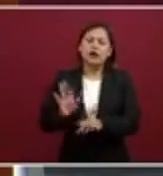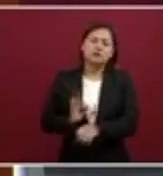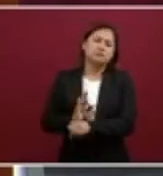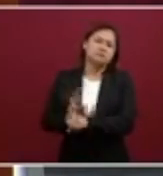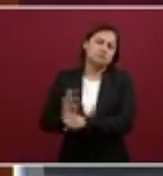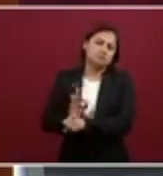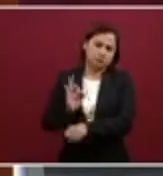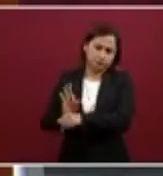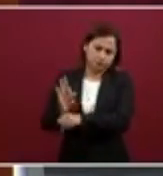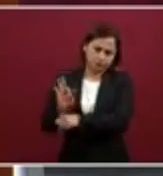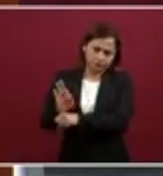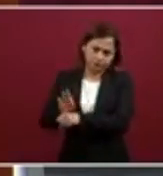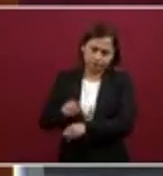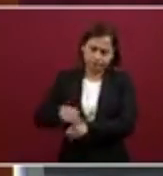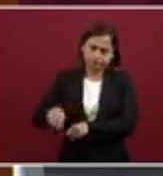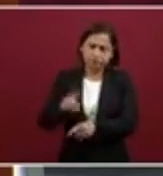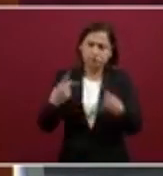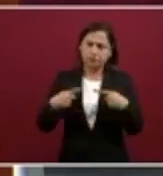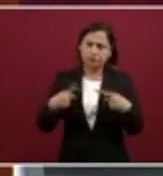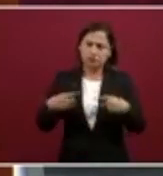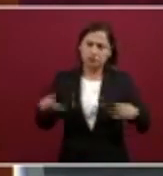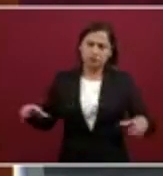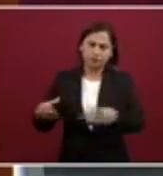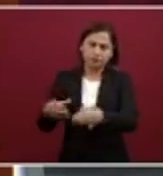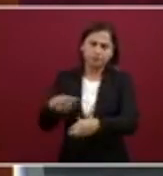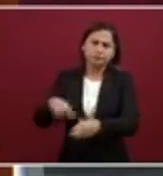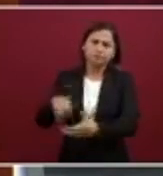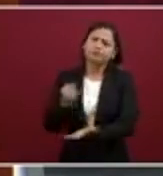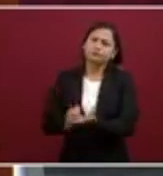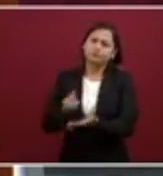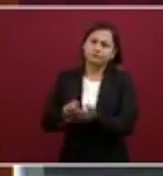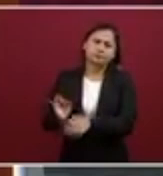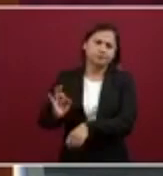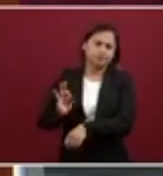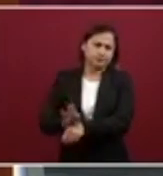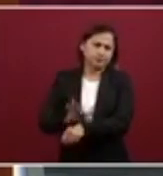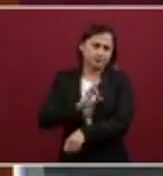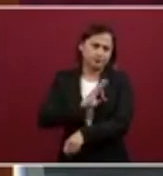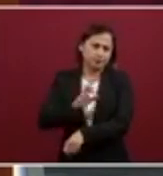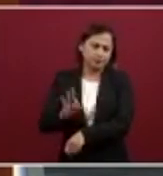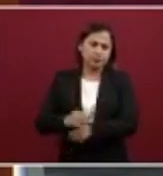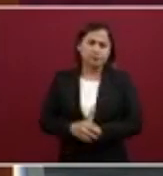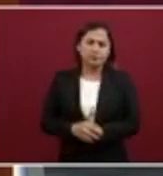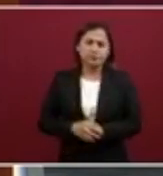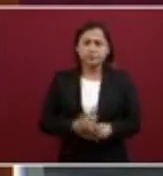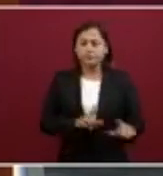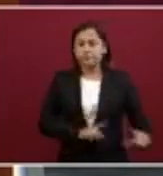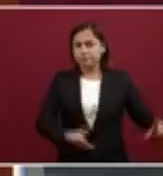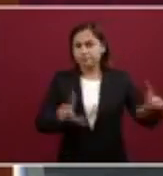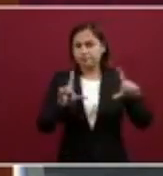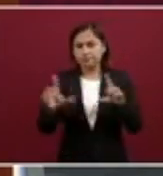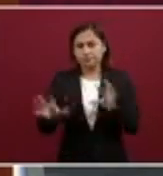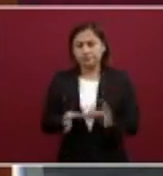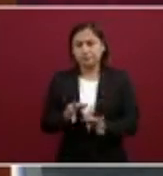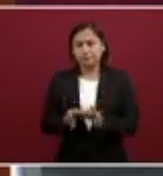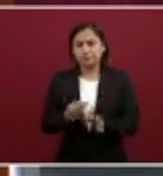la población afectada. Y pues esto sería nuestra presentación, señor presidente.